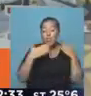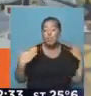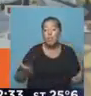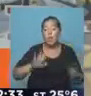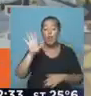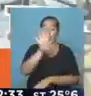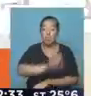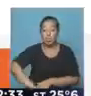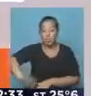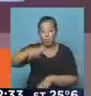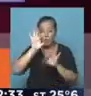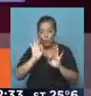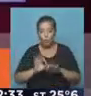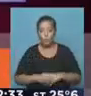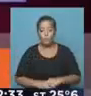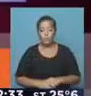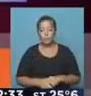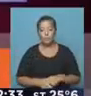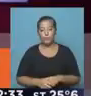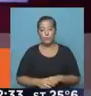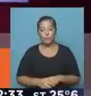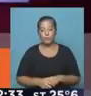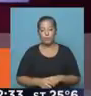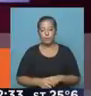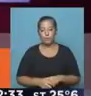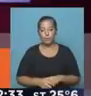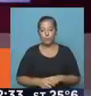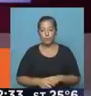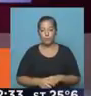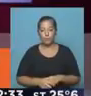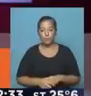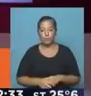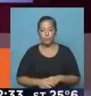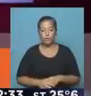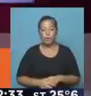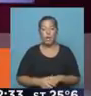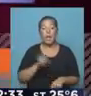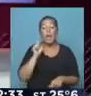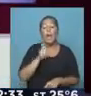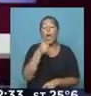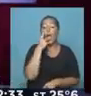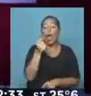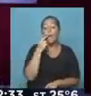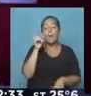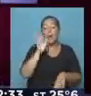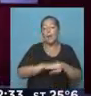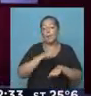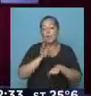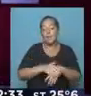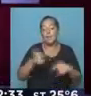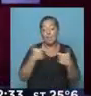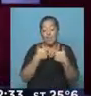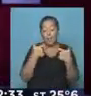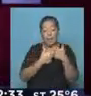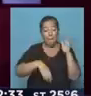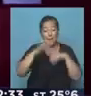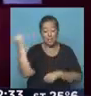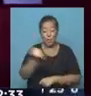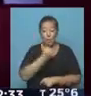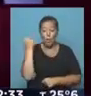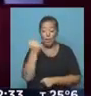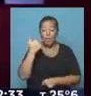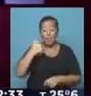la región el corruptor era el titular de la mayor constructora de América con 168000 empleados